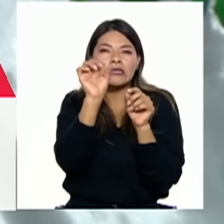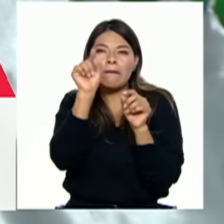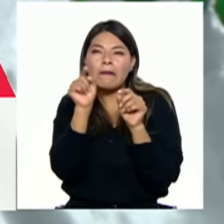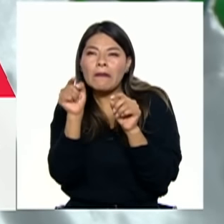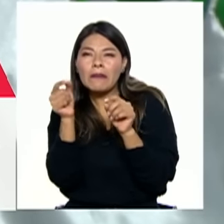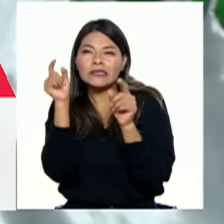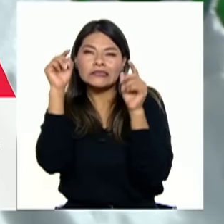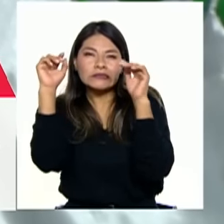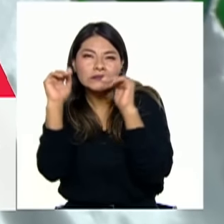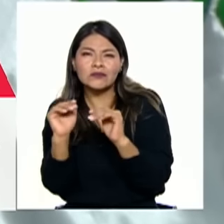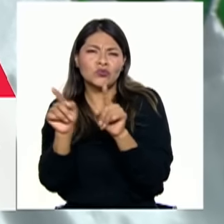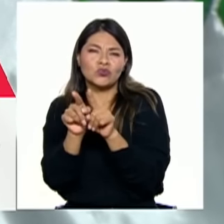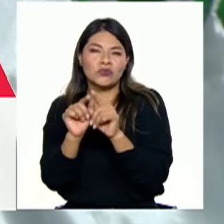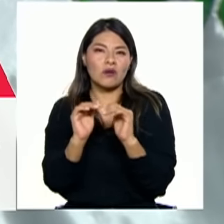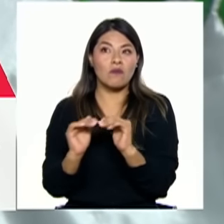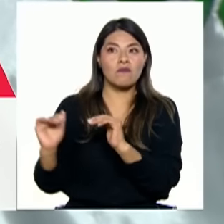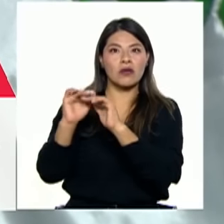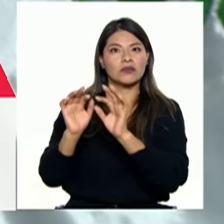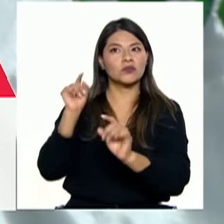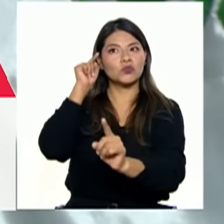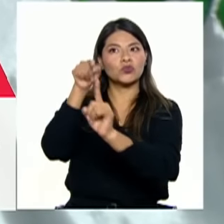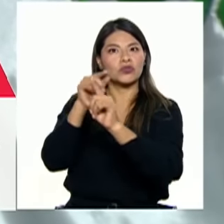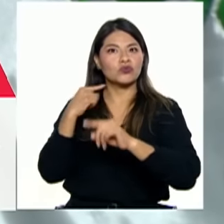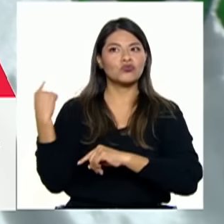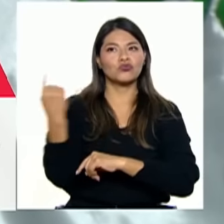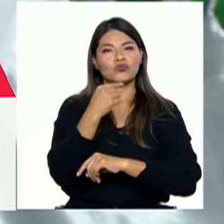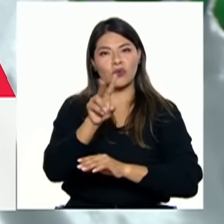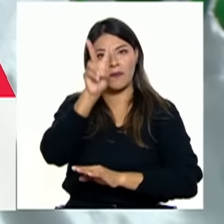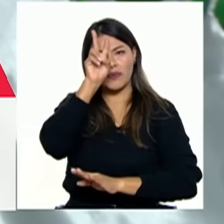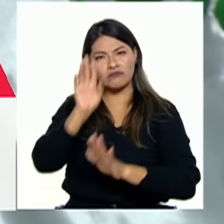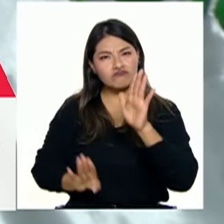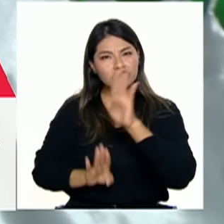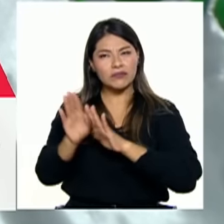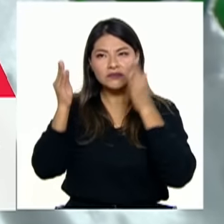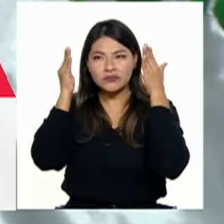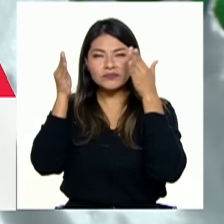fiscal, pueden estar por encima del gran objetivo nacional.